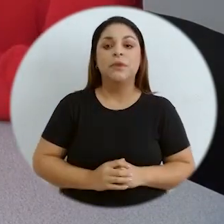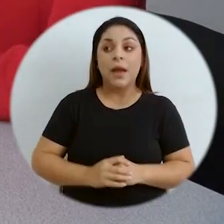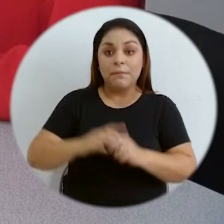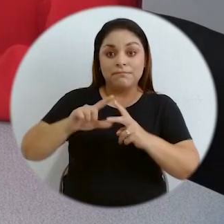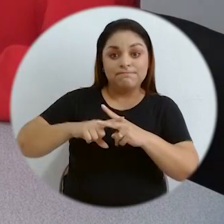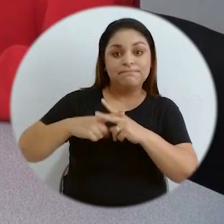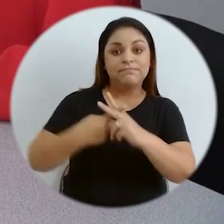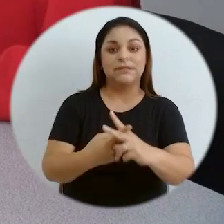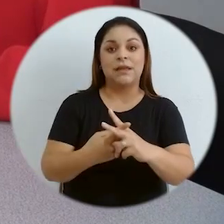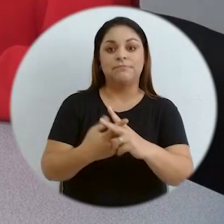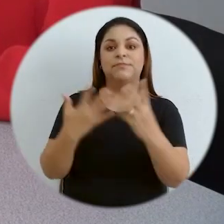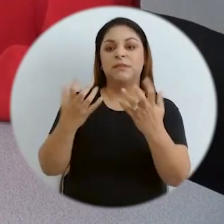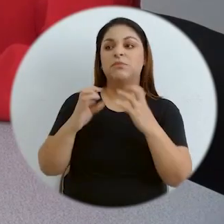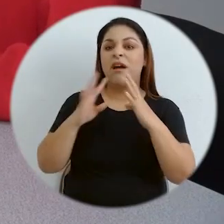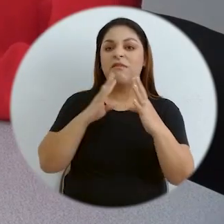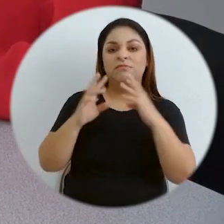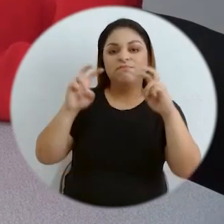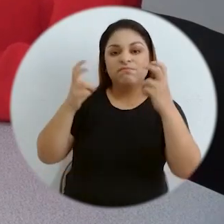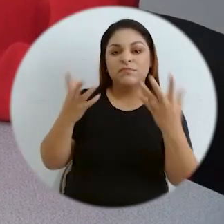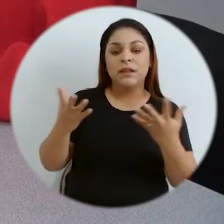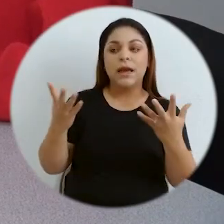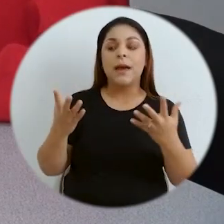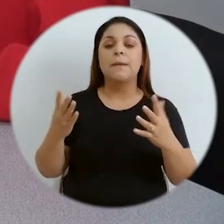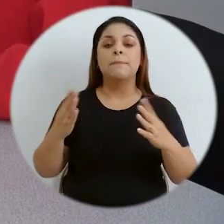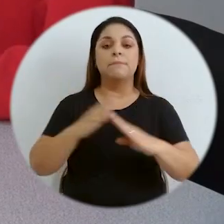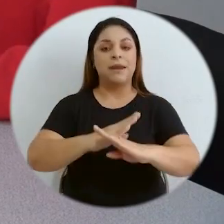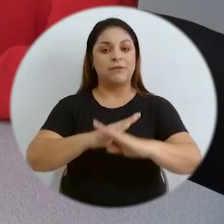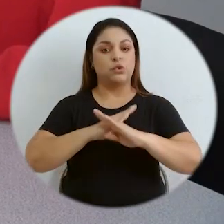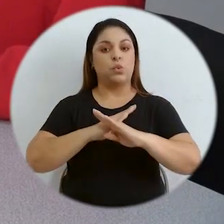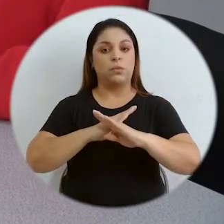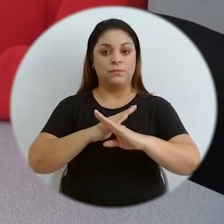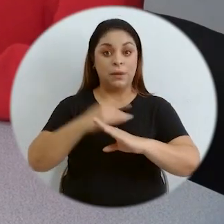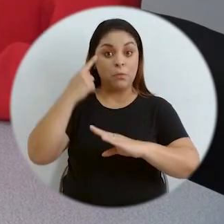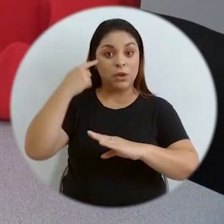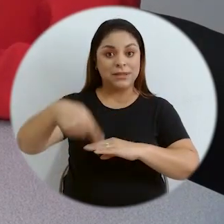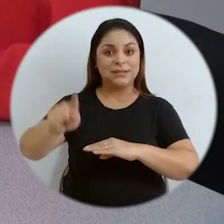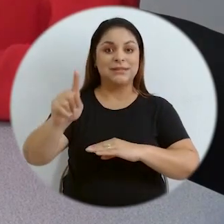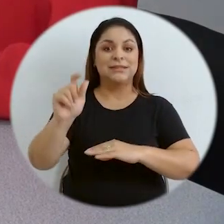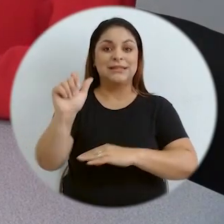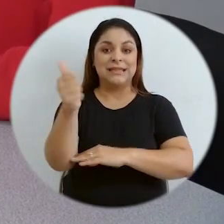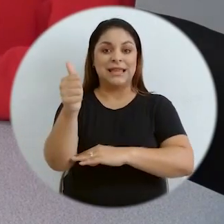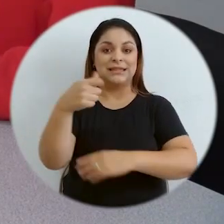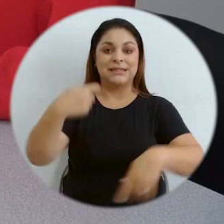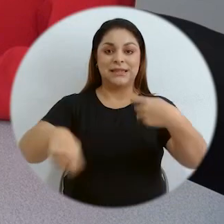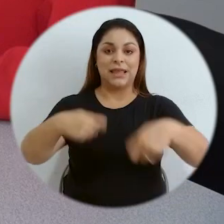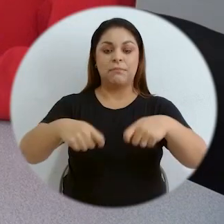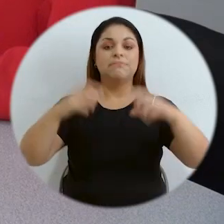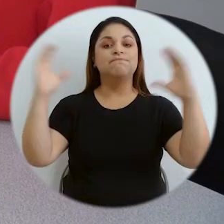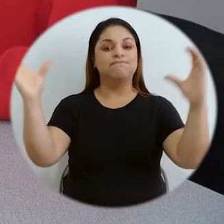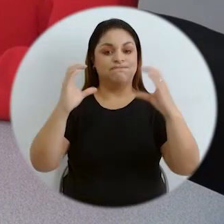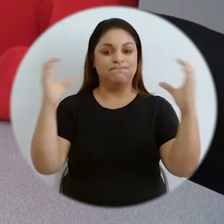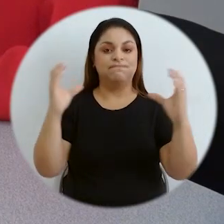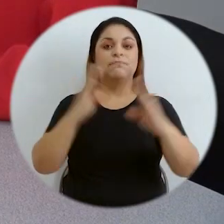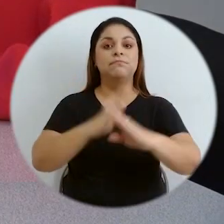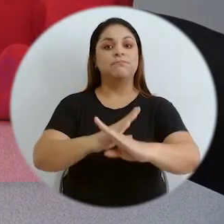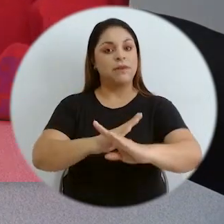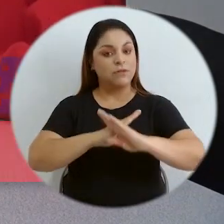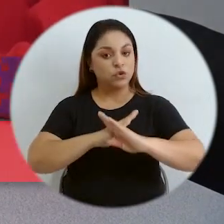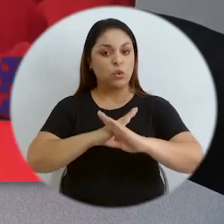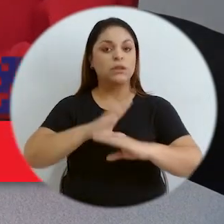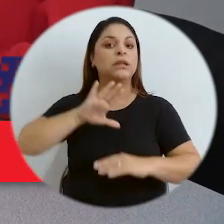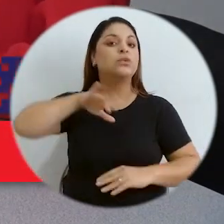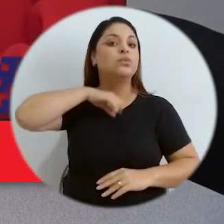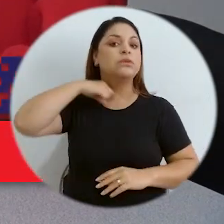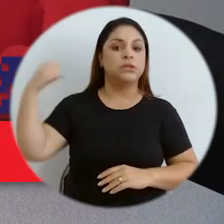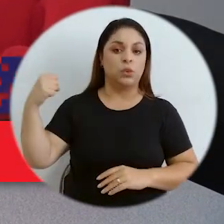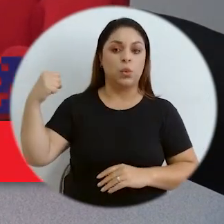vamos a hablar un poquito, ¿verdad?, sobre el tema de la prevención, ya que se celebra este 10 de septiembre, ¿verdad? Y es un tema que